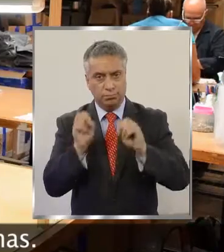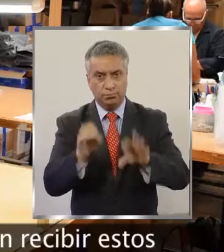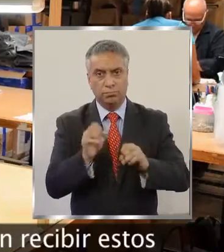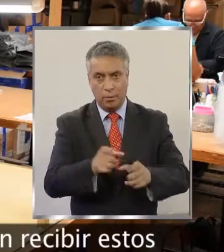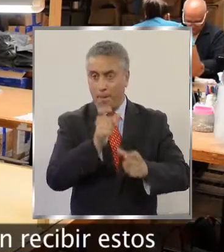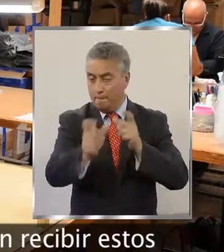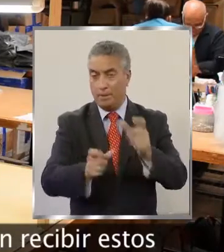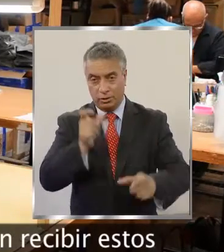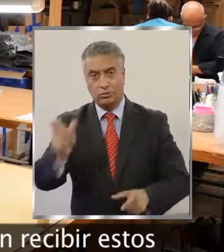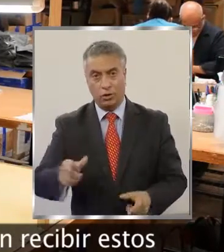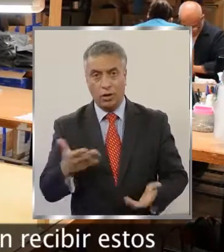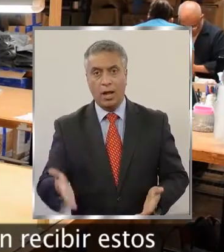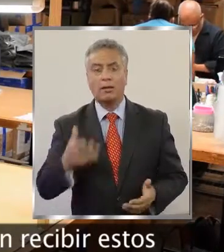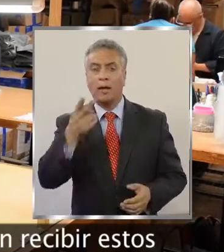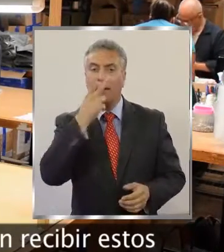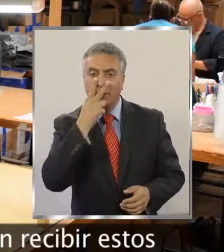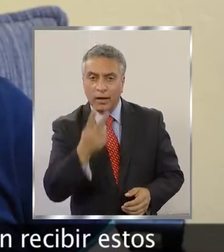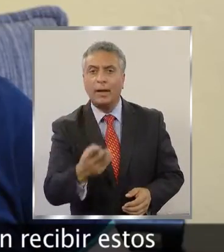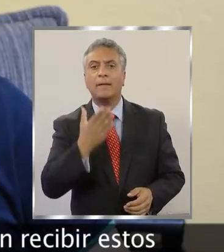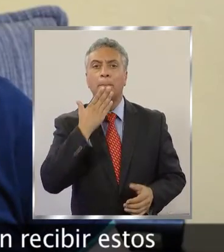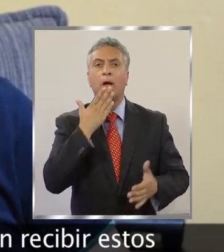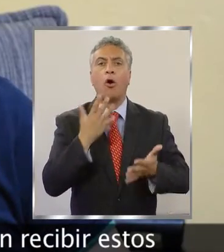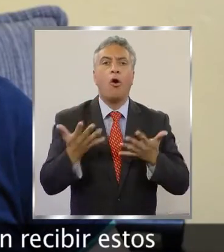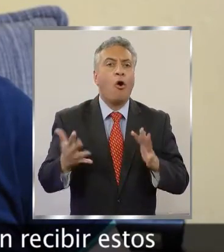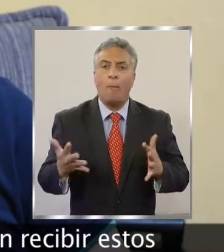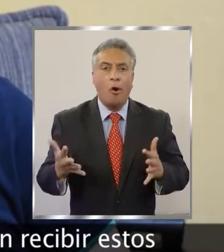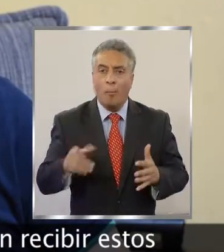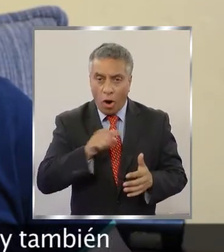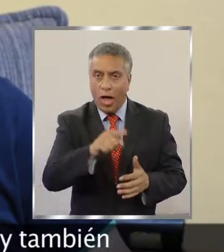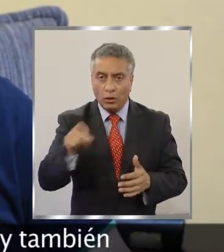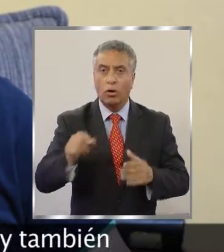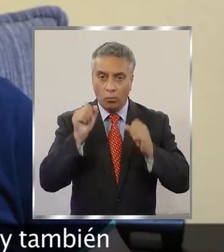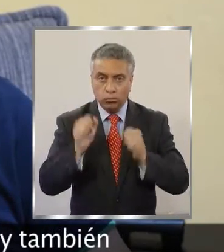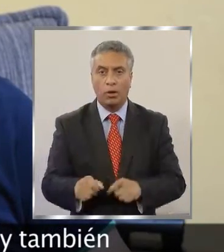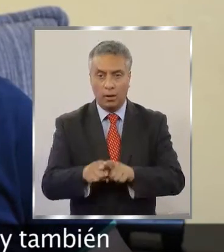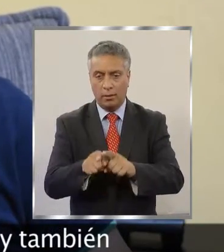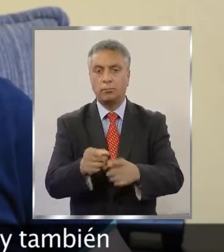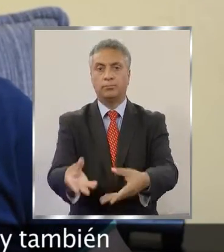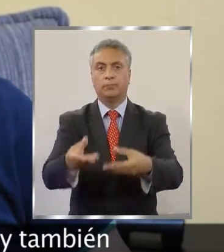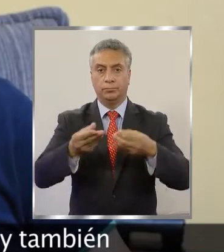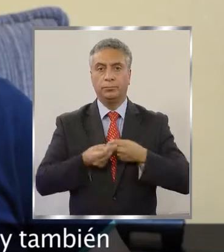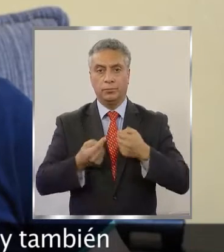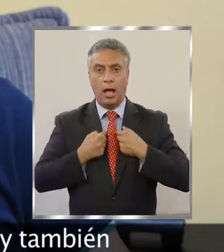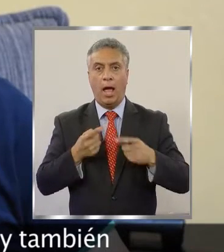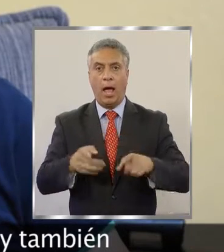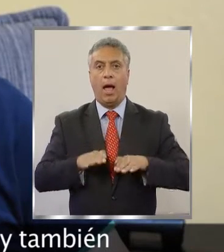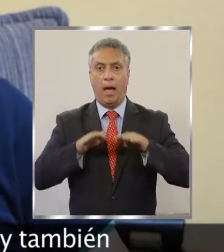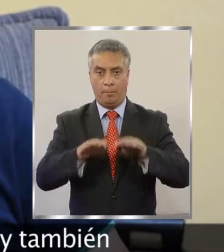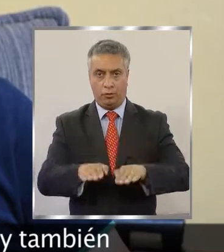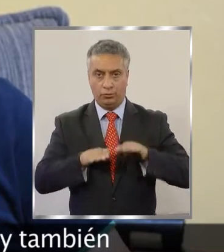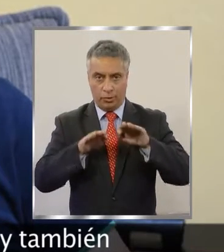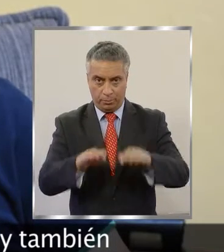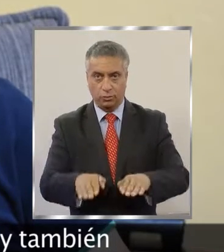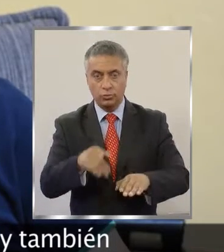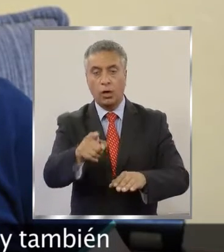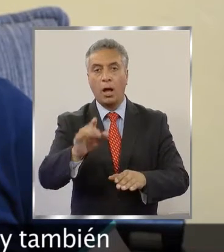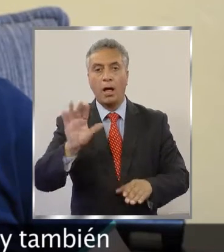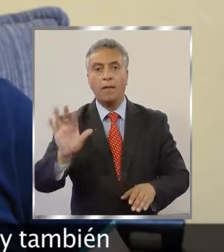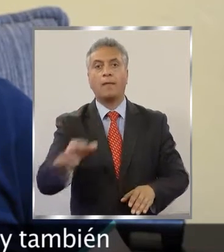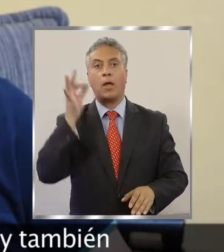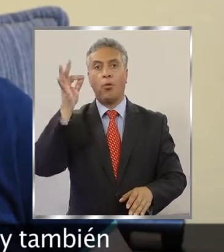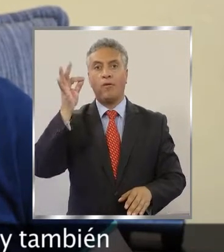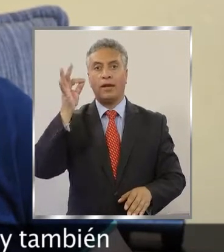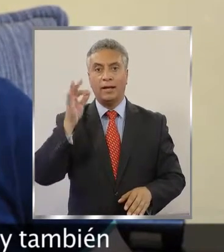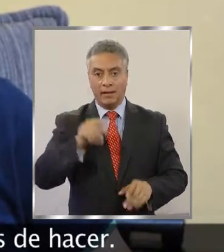personas. ver también cómo ellos pueden recibir estos apoyos para descubrir